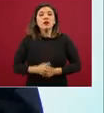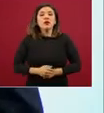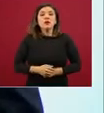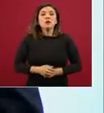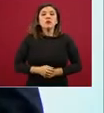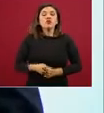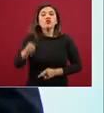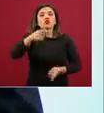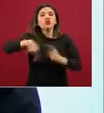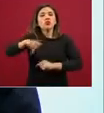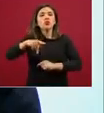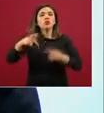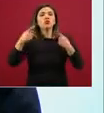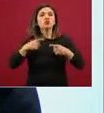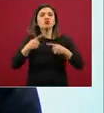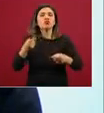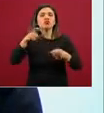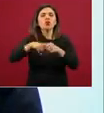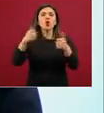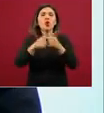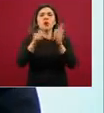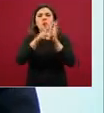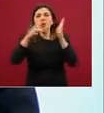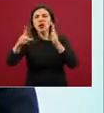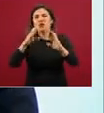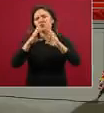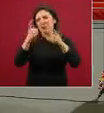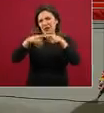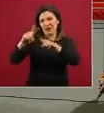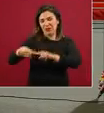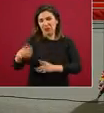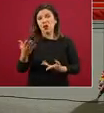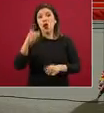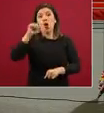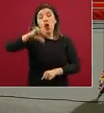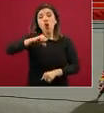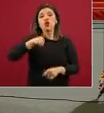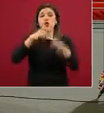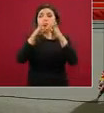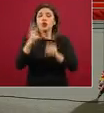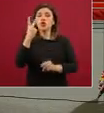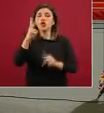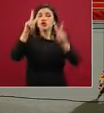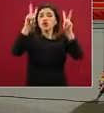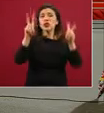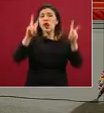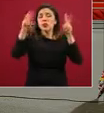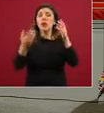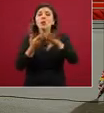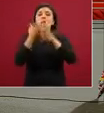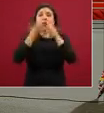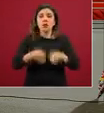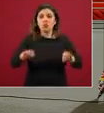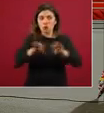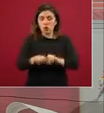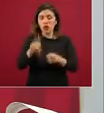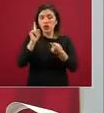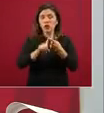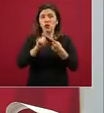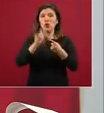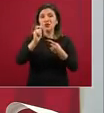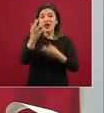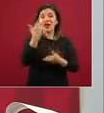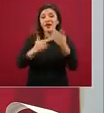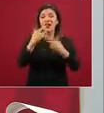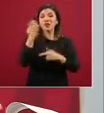las y los miembros de la prensa, vamos a hablar de dos temas muy importantes. Uno es el